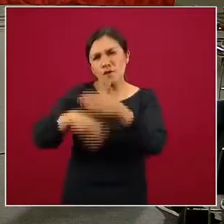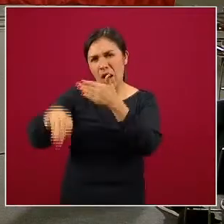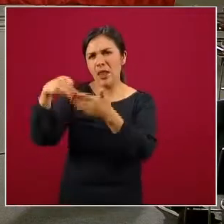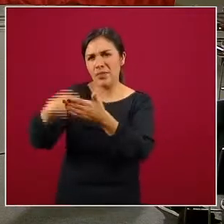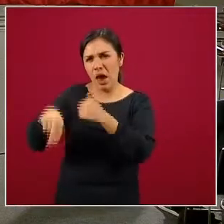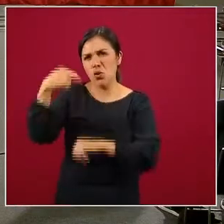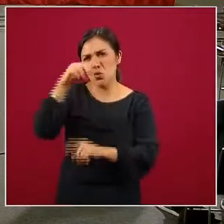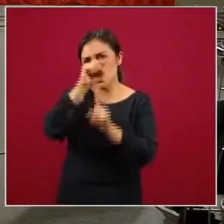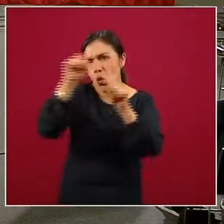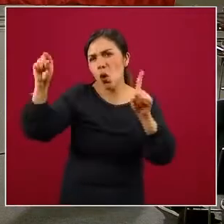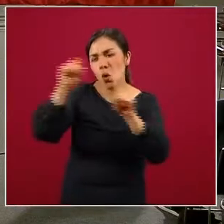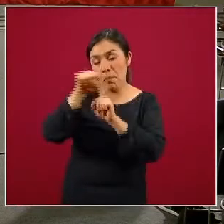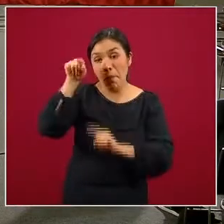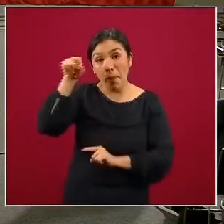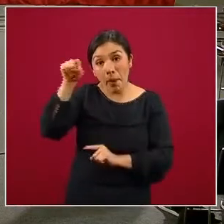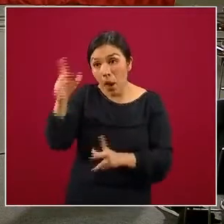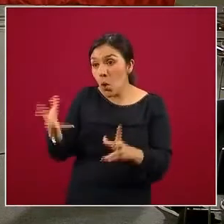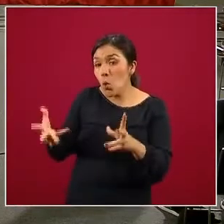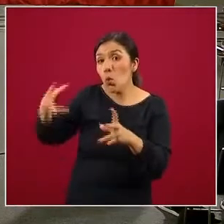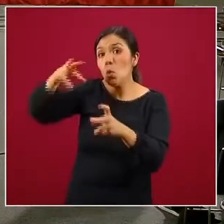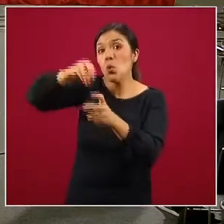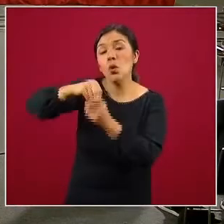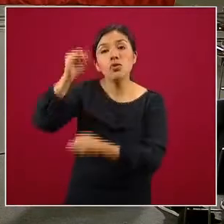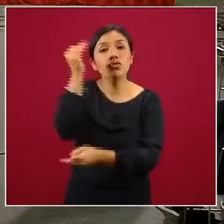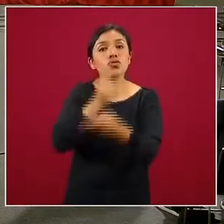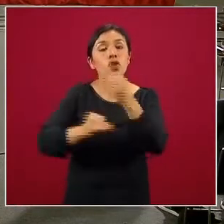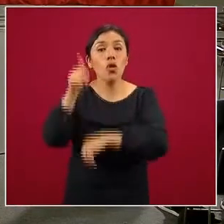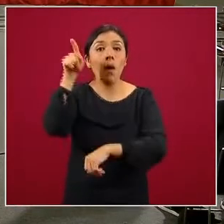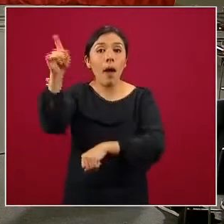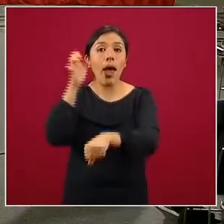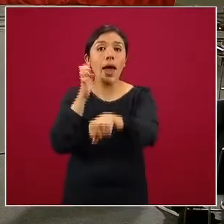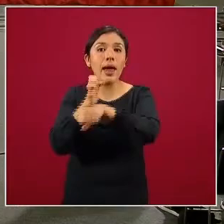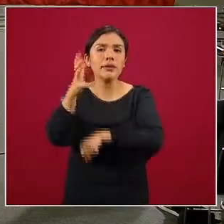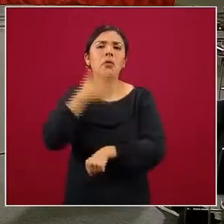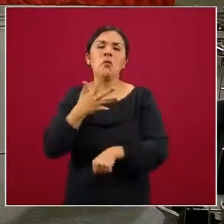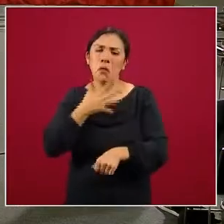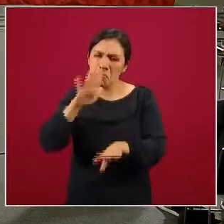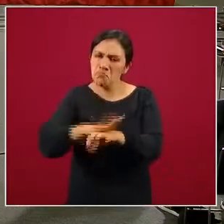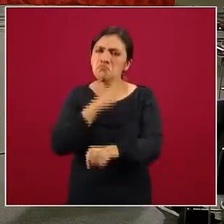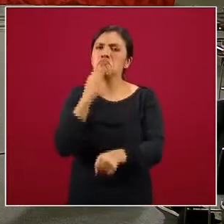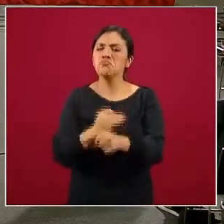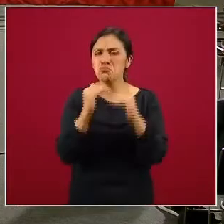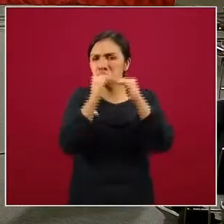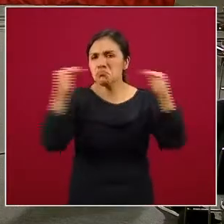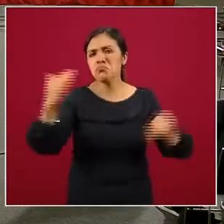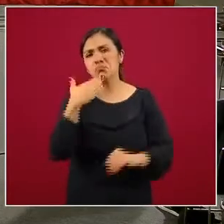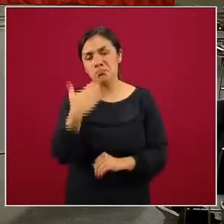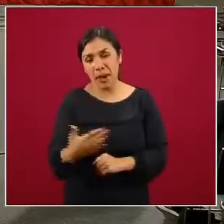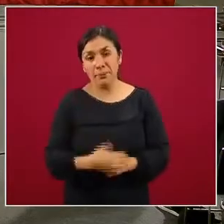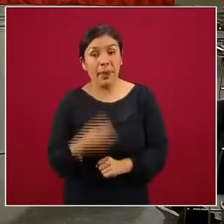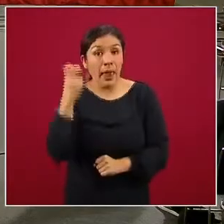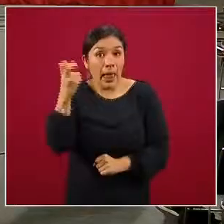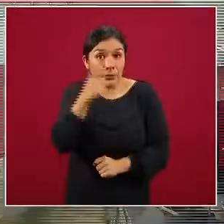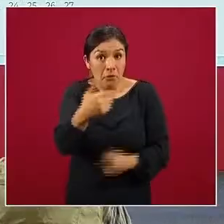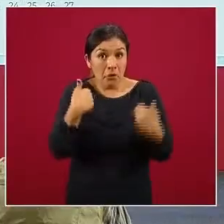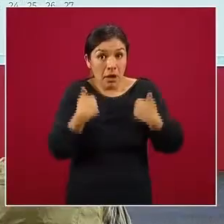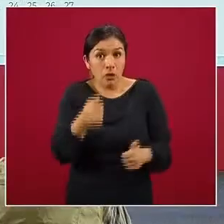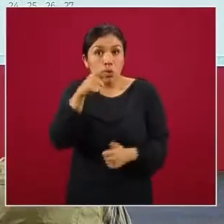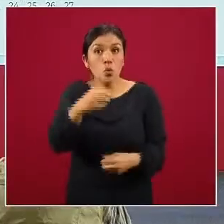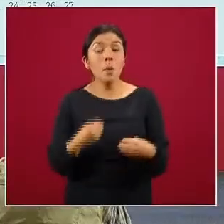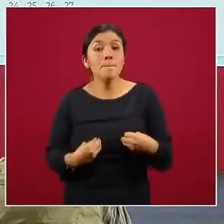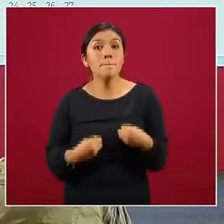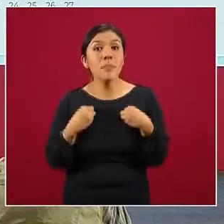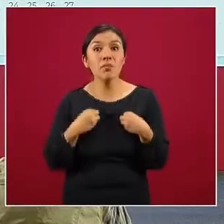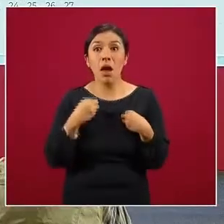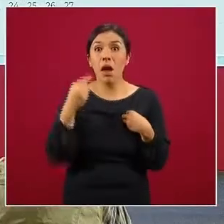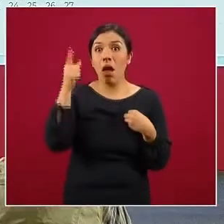representados, hace que en general el Estado tenga estabilidad. Eso no quiere decir, desde luego, si usted vive en una de